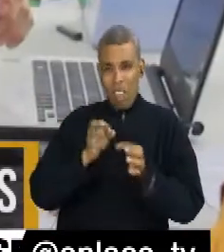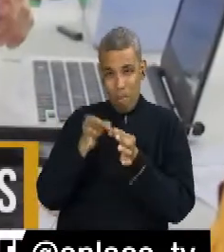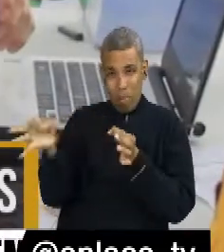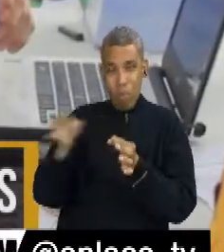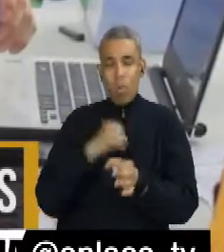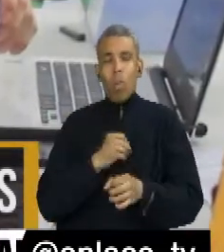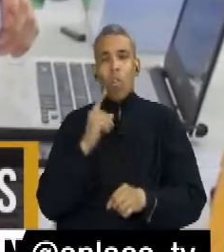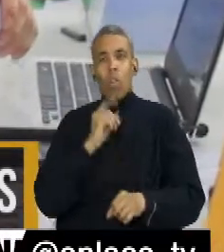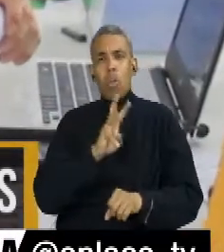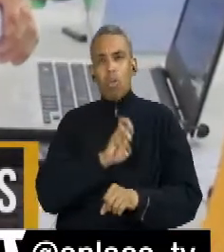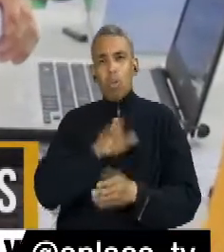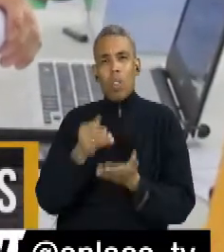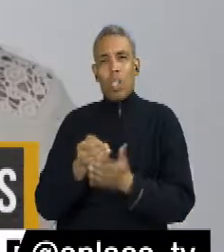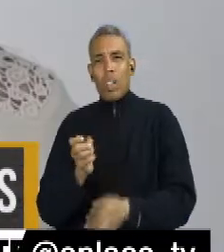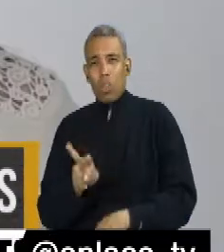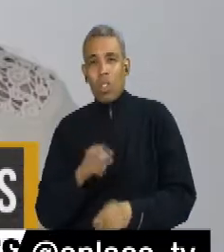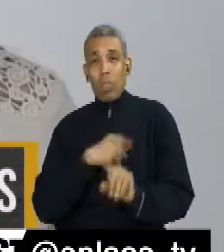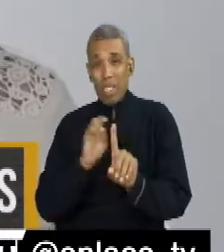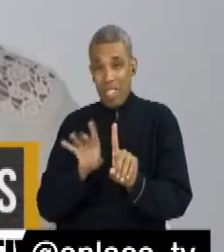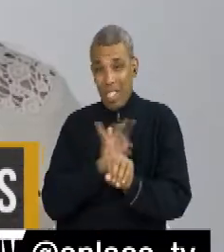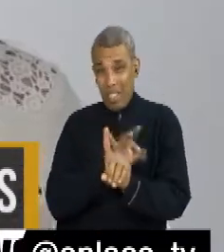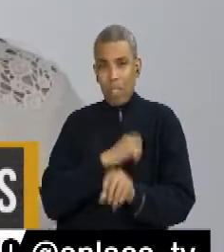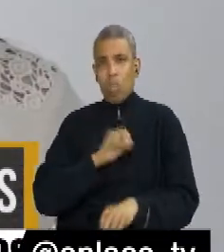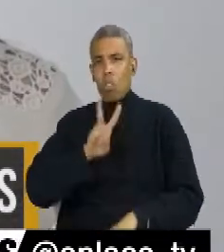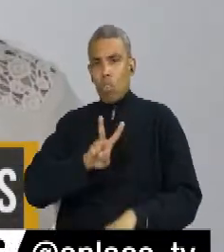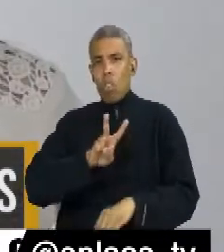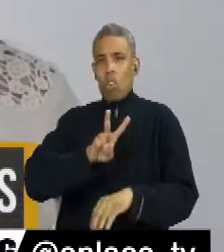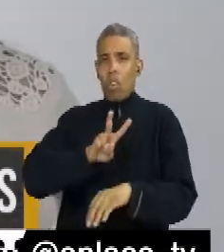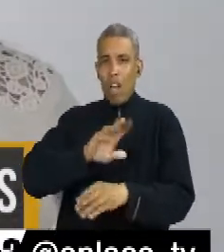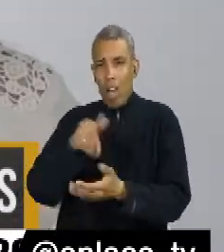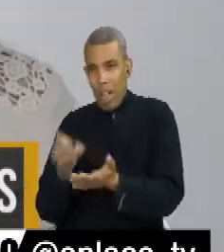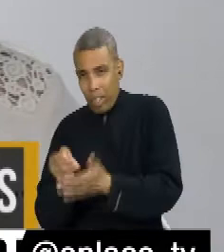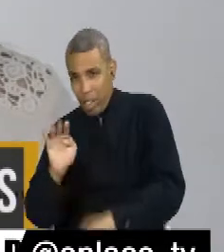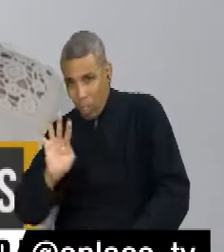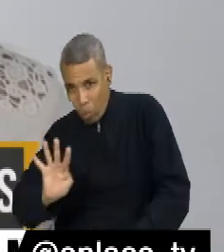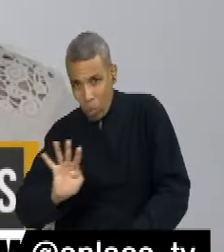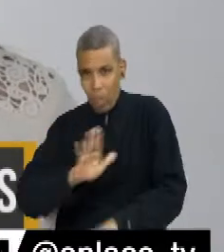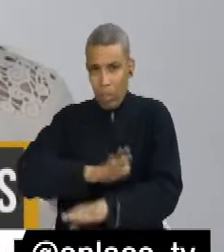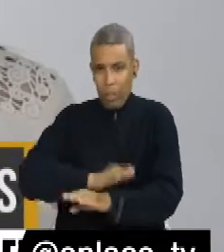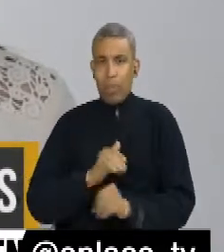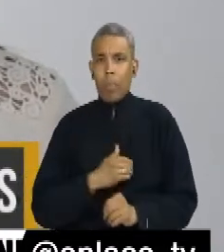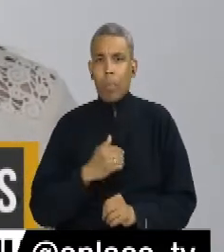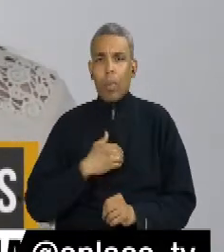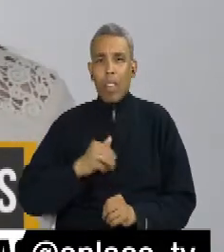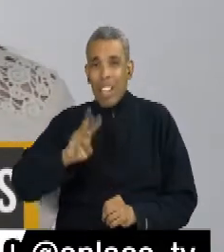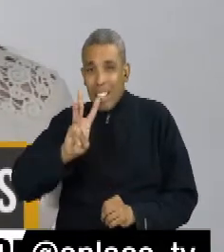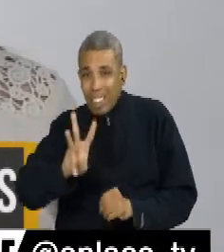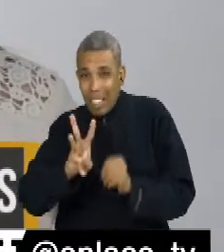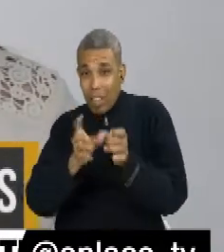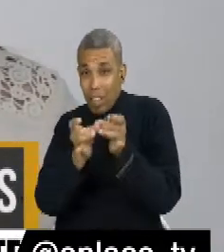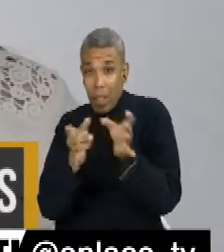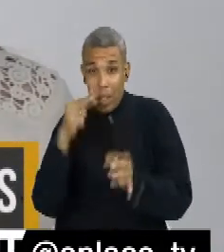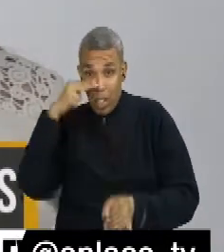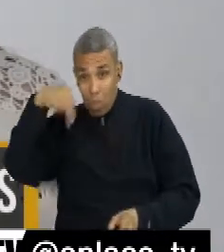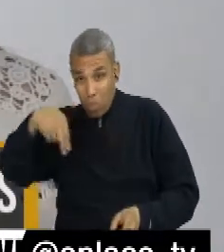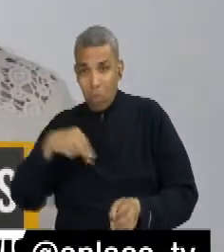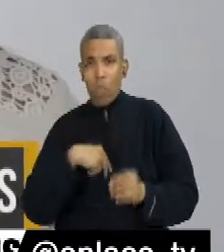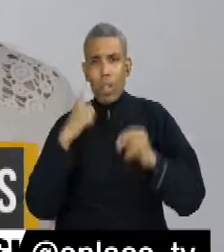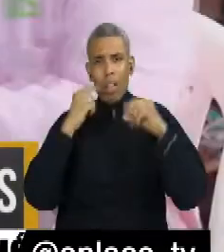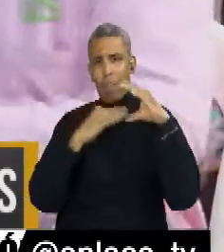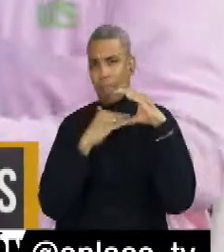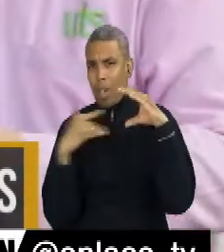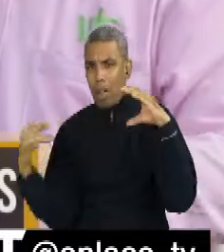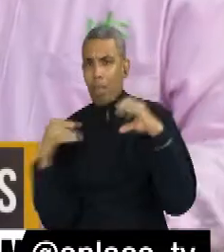Llanito en la Escuela San Marcos de 2 a 4. El 3 de junio vamos a estar en la Meseta San Rafael de 8 a 12 del